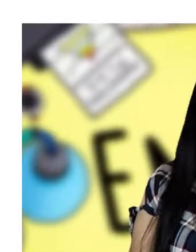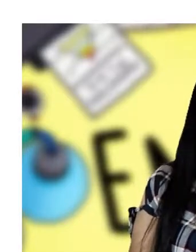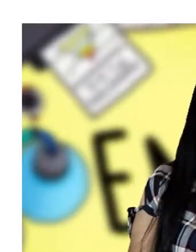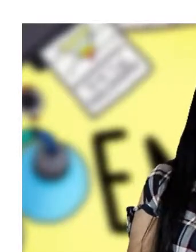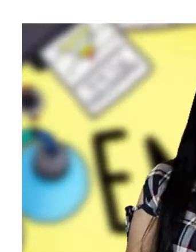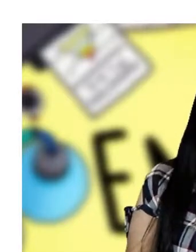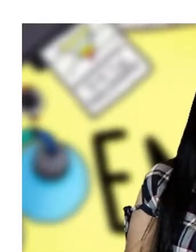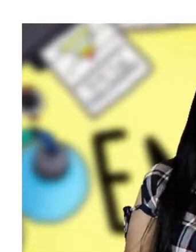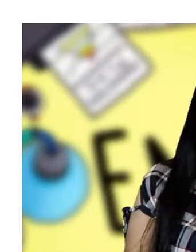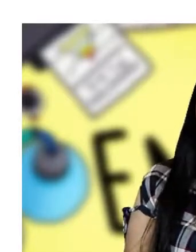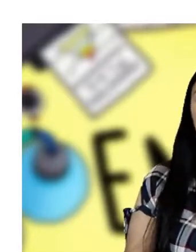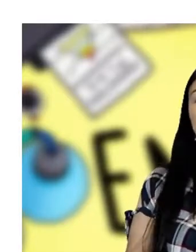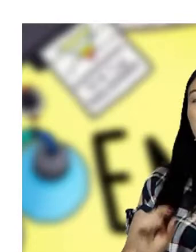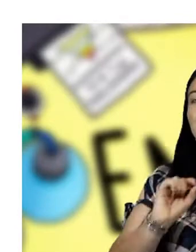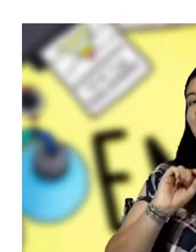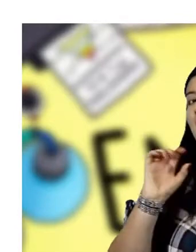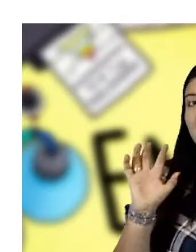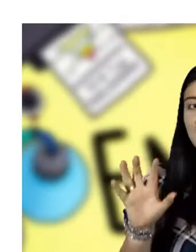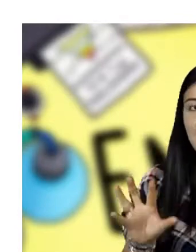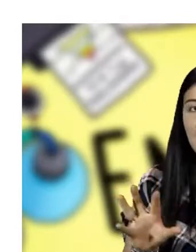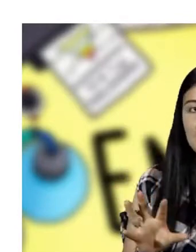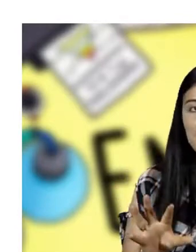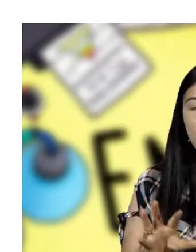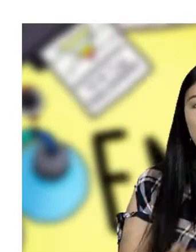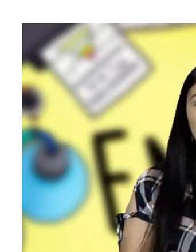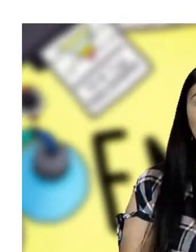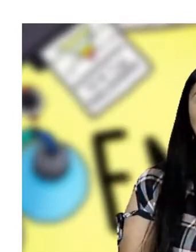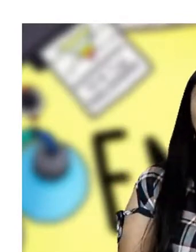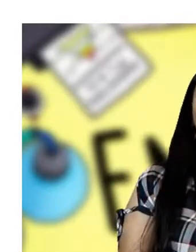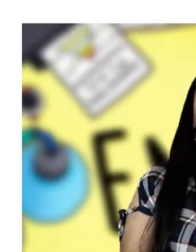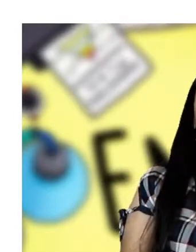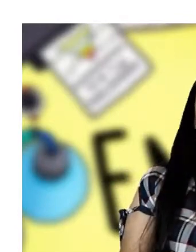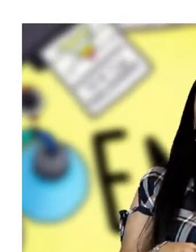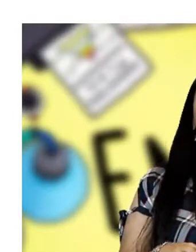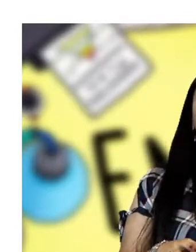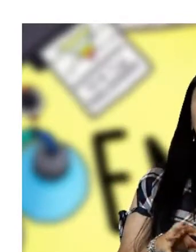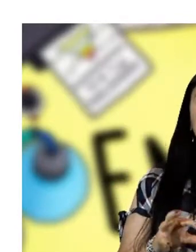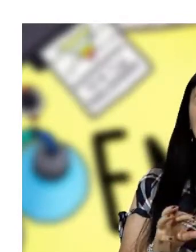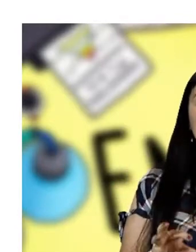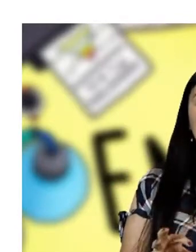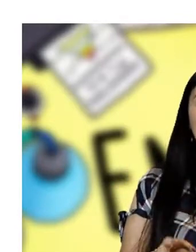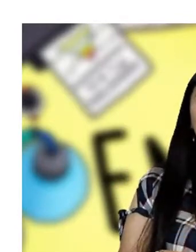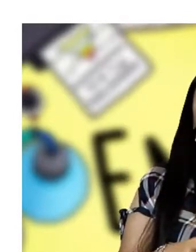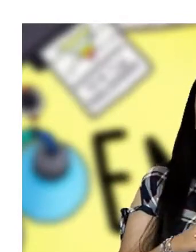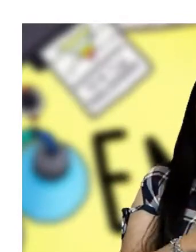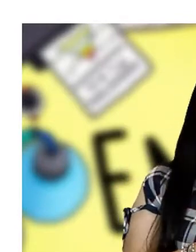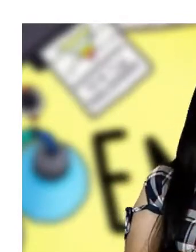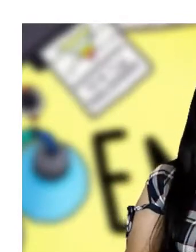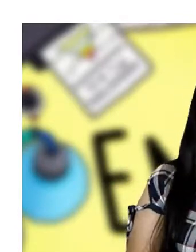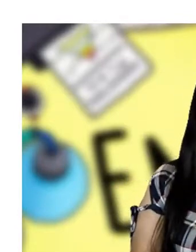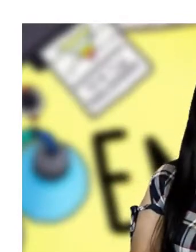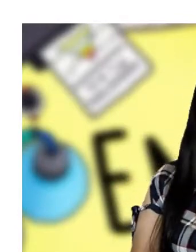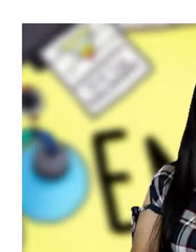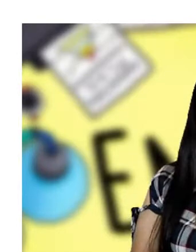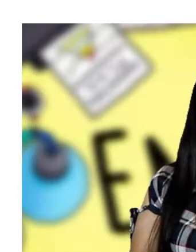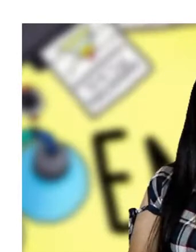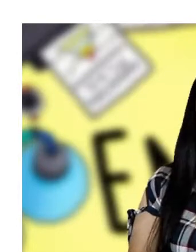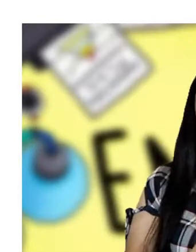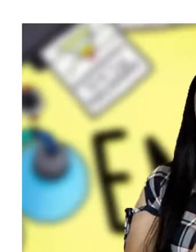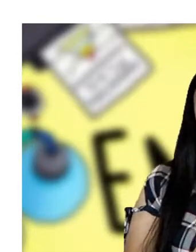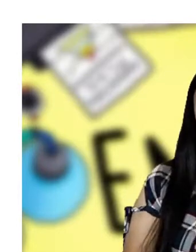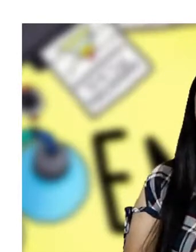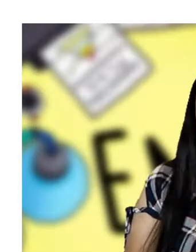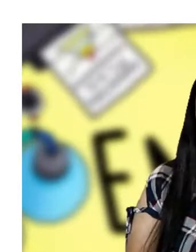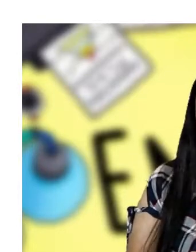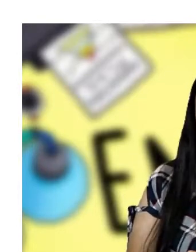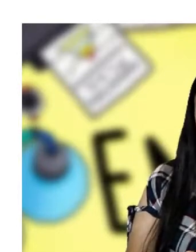hayan quedado con su dibujito, con las partes señaladas del cuerpo, que sepan entonces y recuerden cómo usar este vocabulario y les